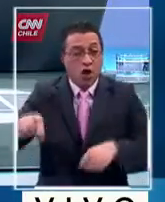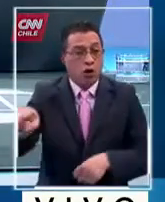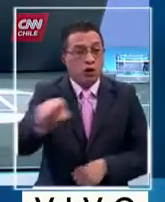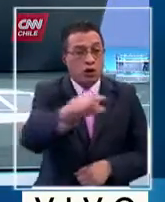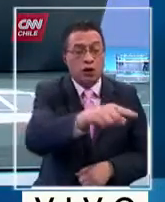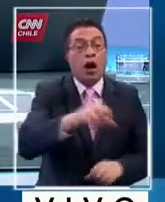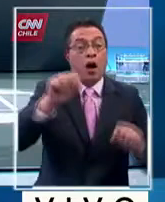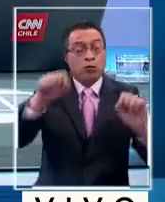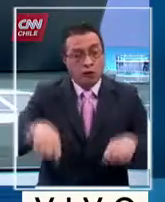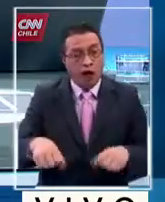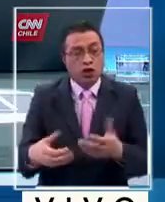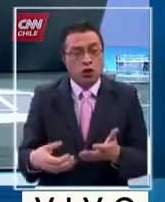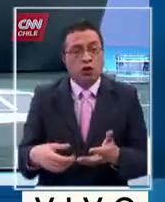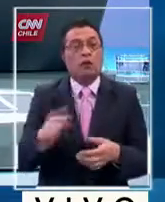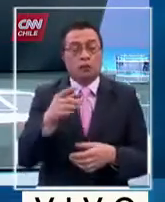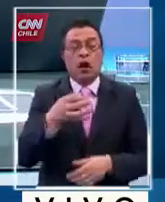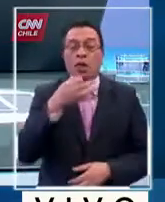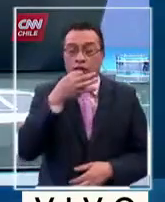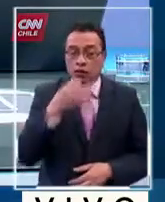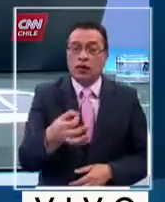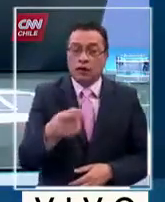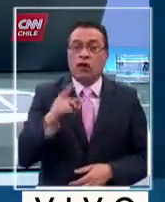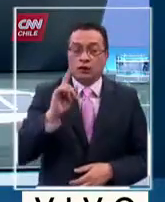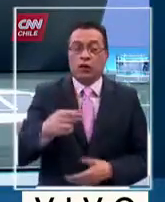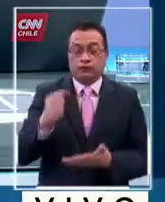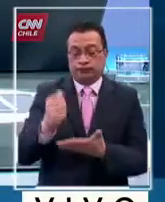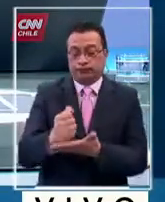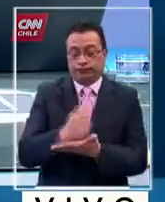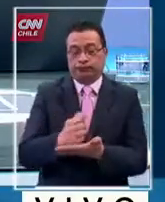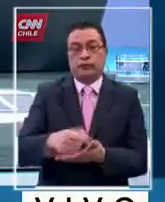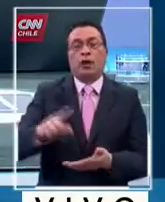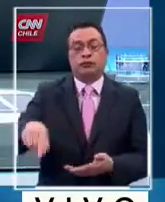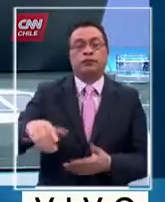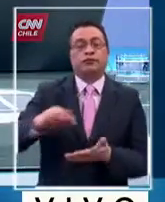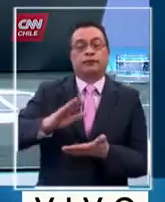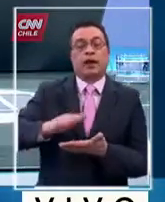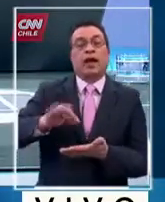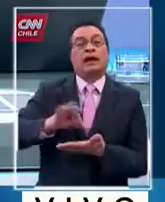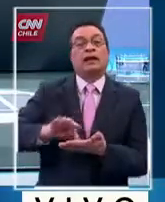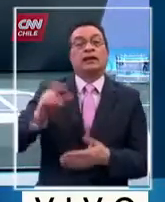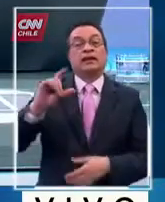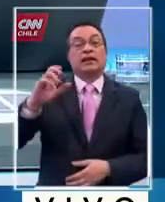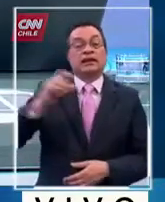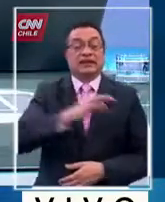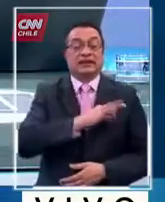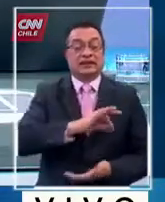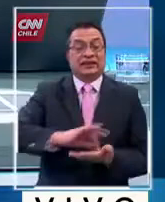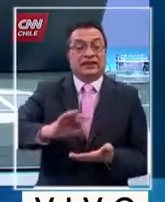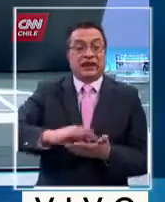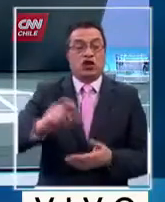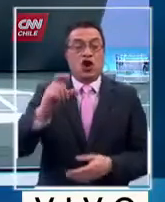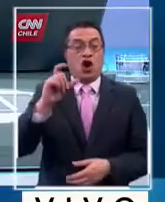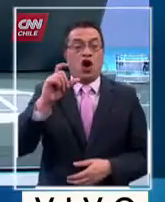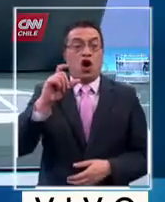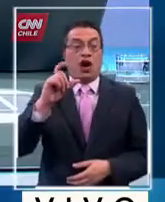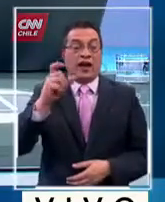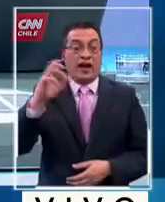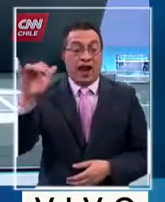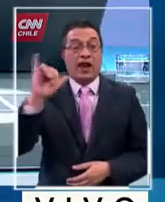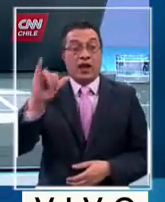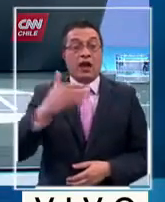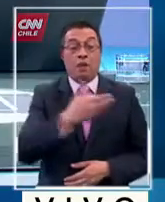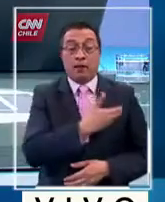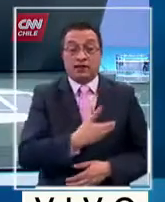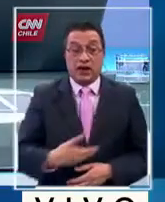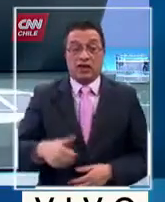partidarias, tenían que ser visados por el secretario general y por el presidente de cada una de las directivas que pasó